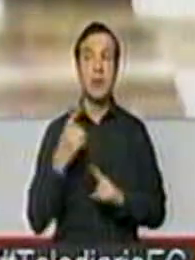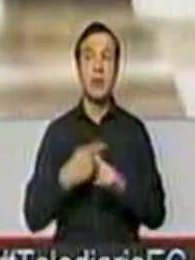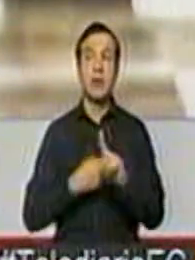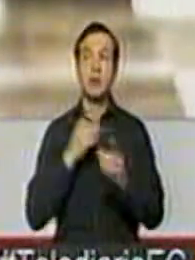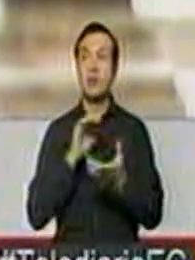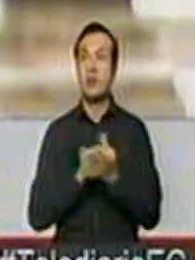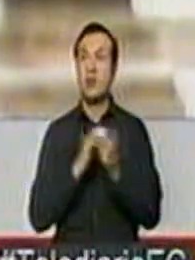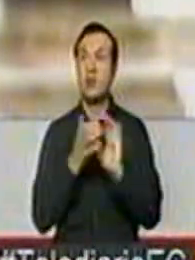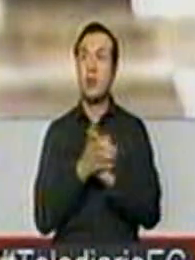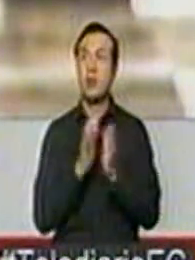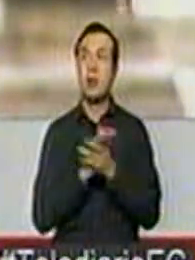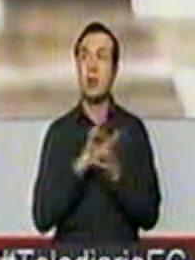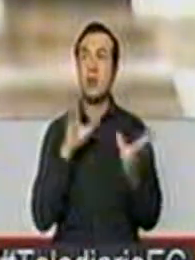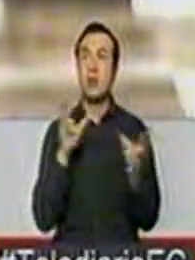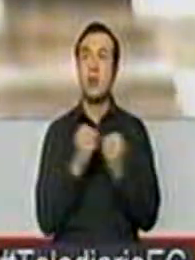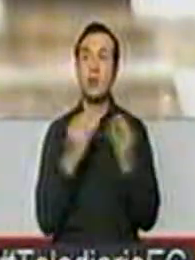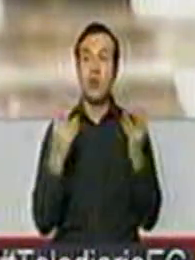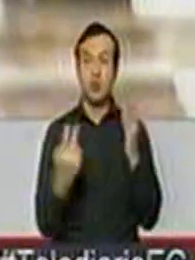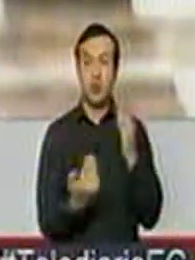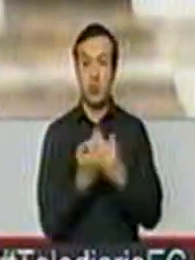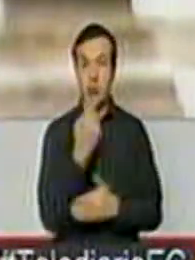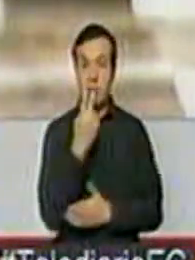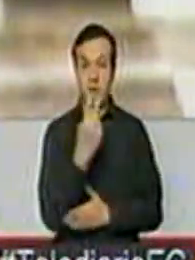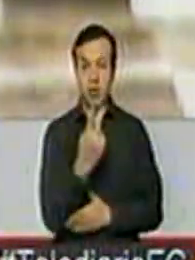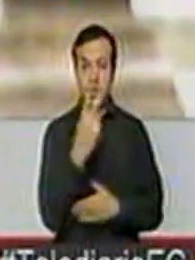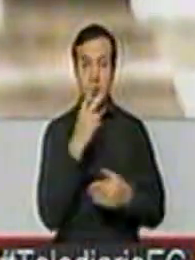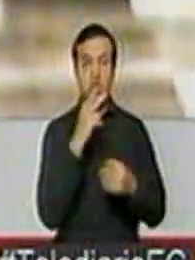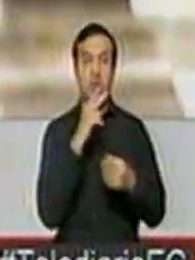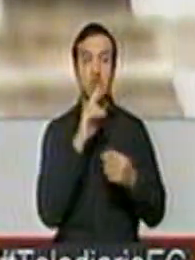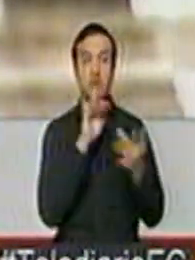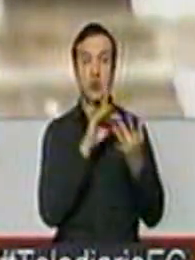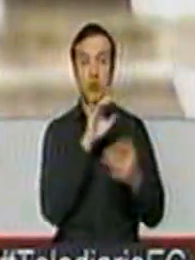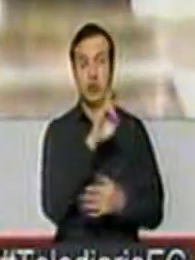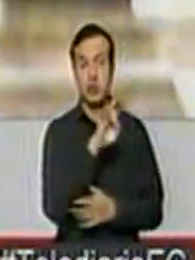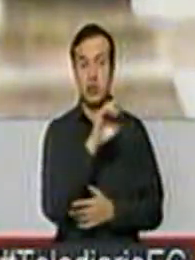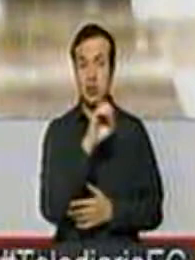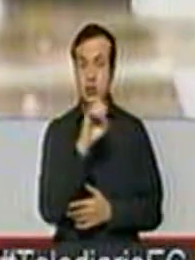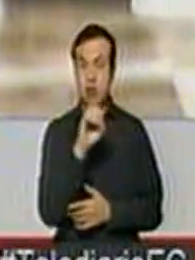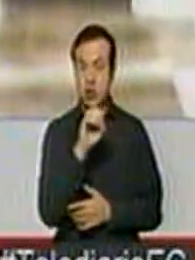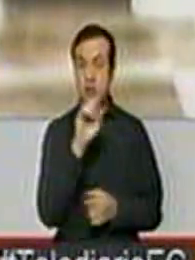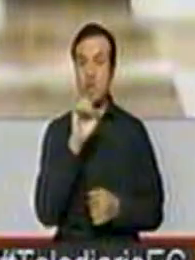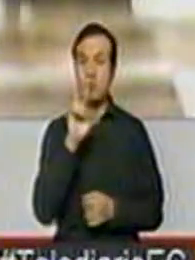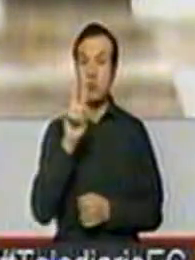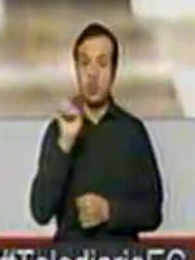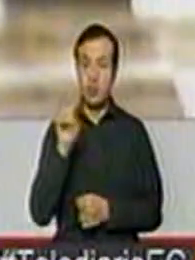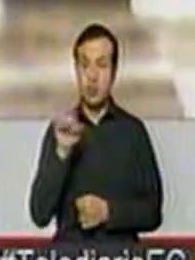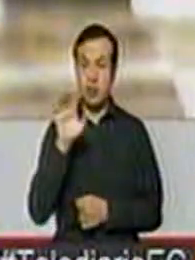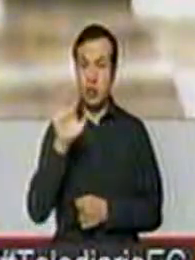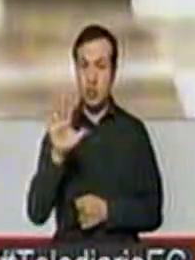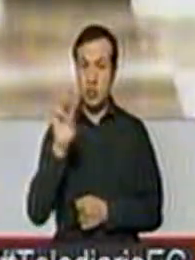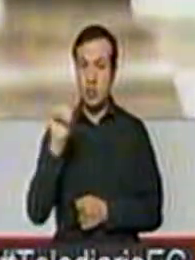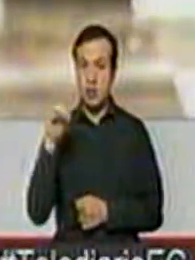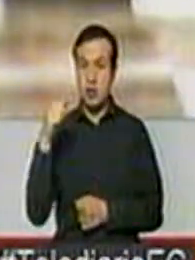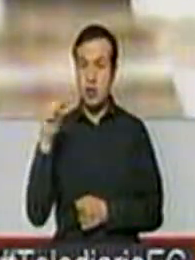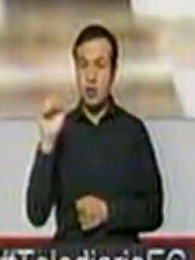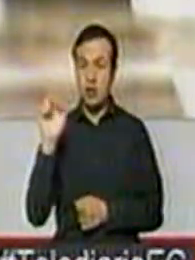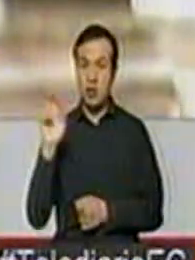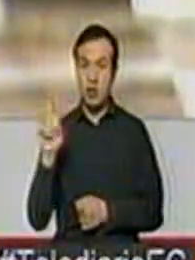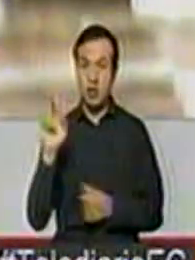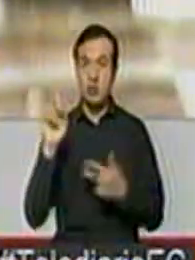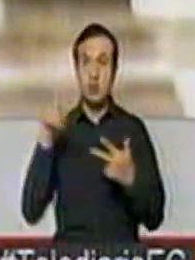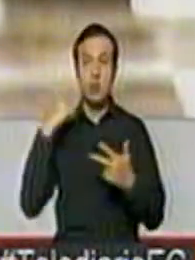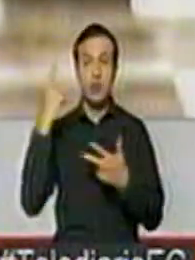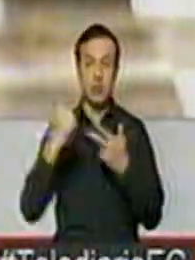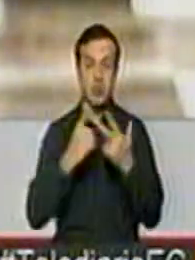año sacaremos a concurso dos nuevas bandas, que es la 700 MHz, la 2.5 MHz, y en agosto del próximo año